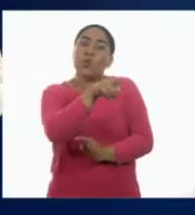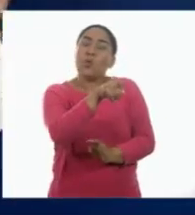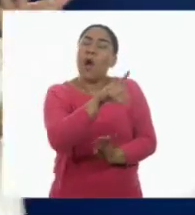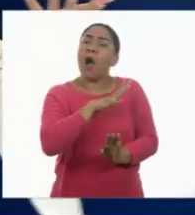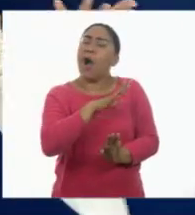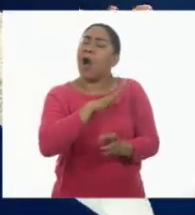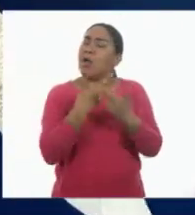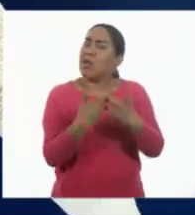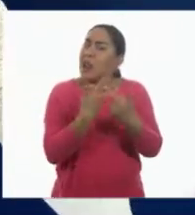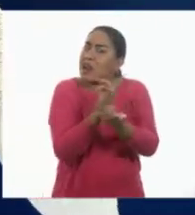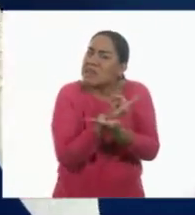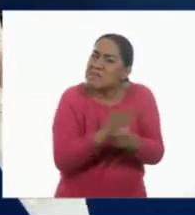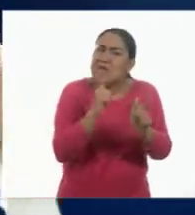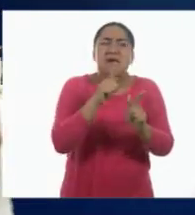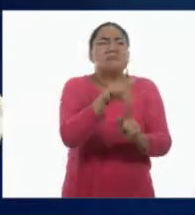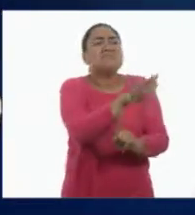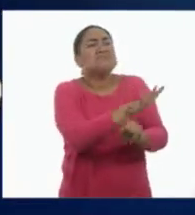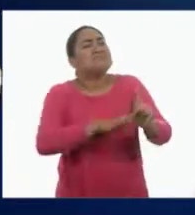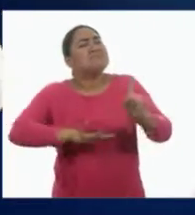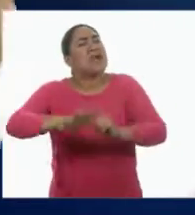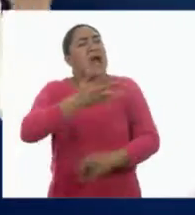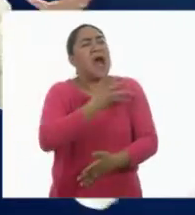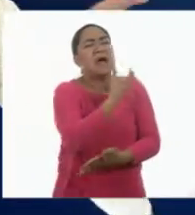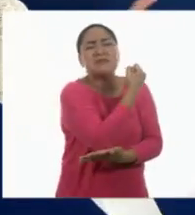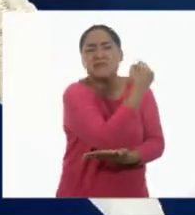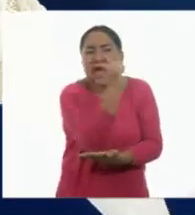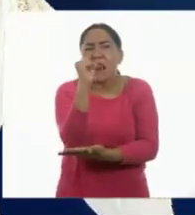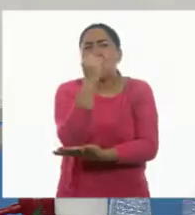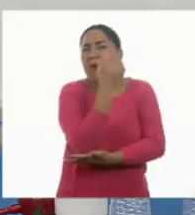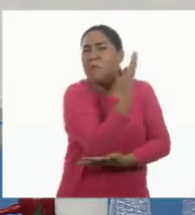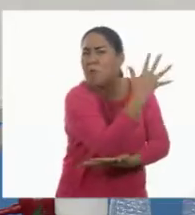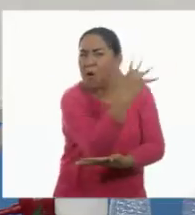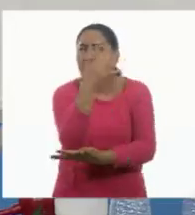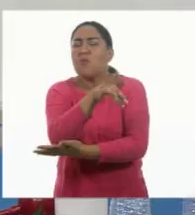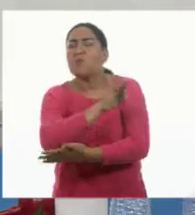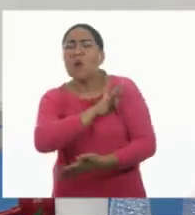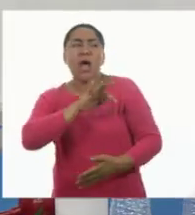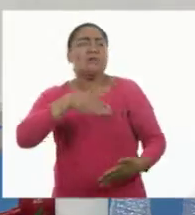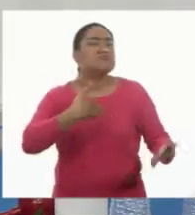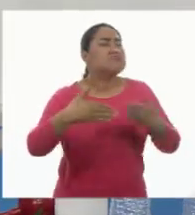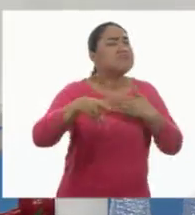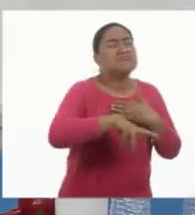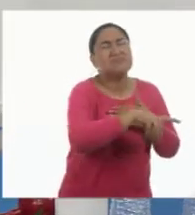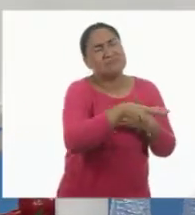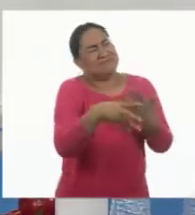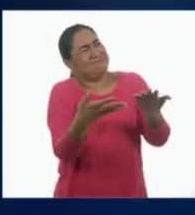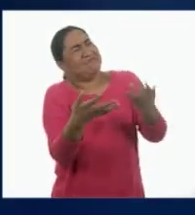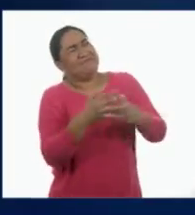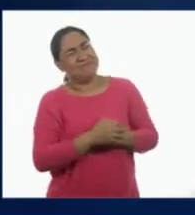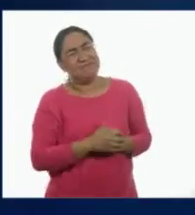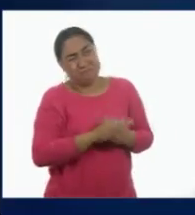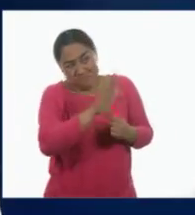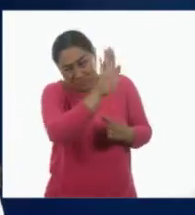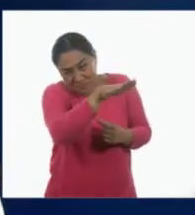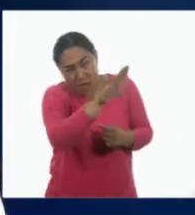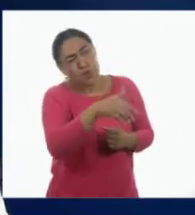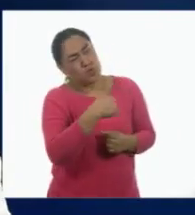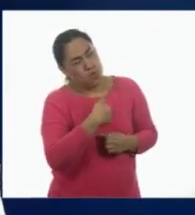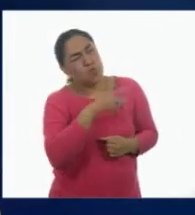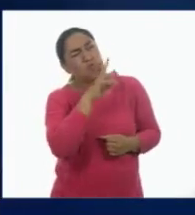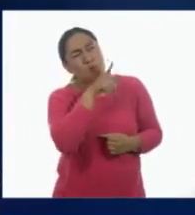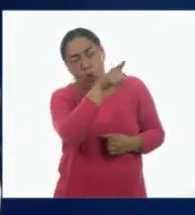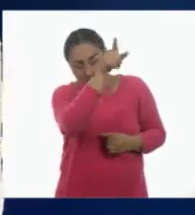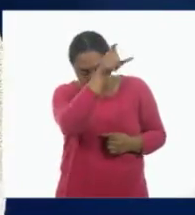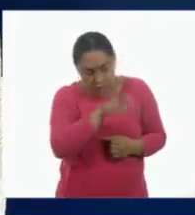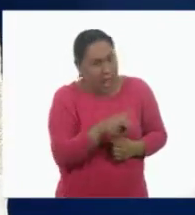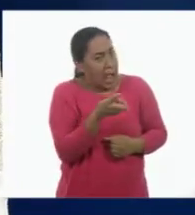ese espacio en la selva, en el bosque, en la naturaleza. Hombre lobo, yo te invito a que te aceptes